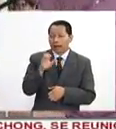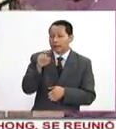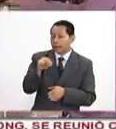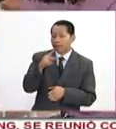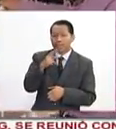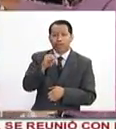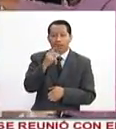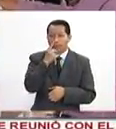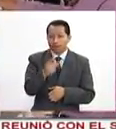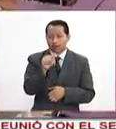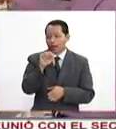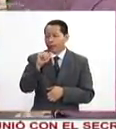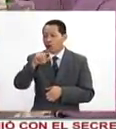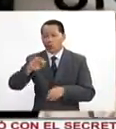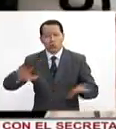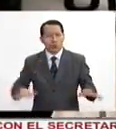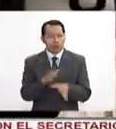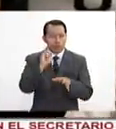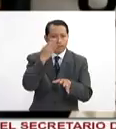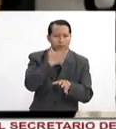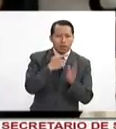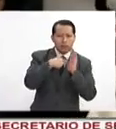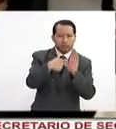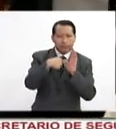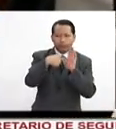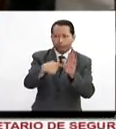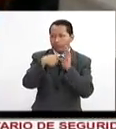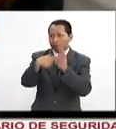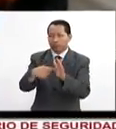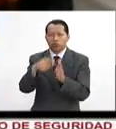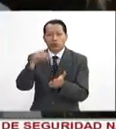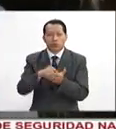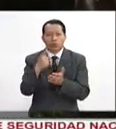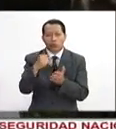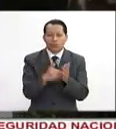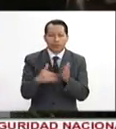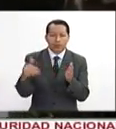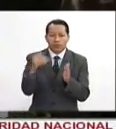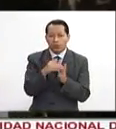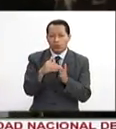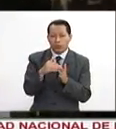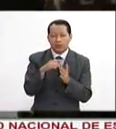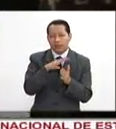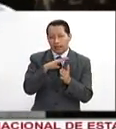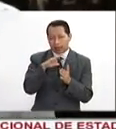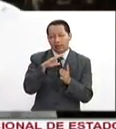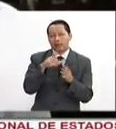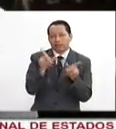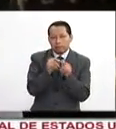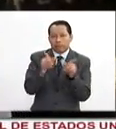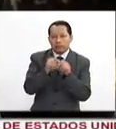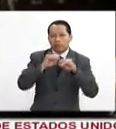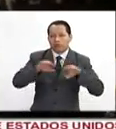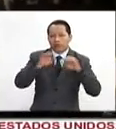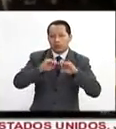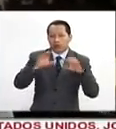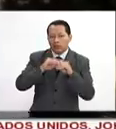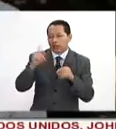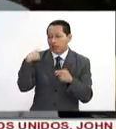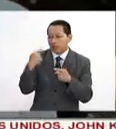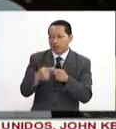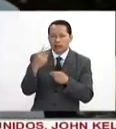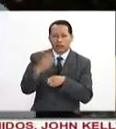que López Obrador promovió su imagen 2.1 millones de spots que ha contabilizado en los